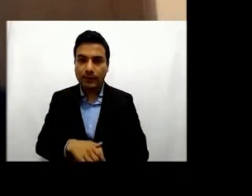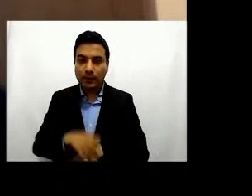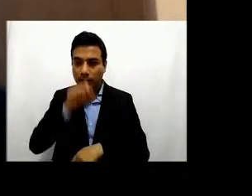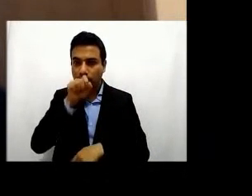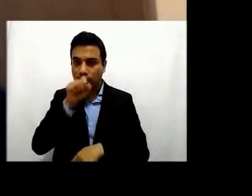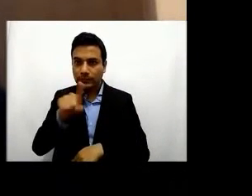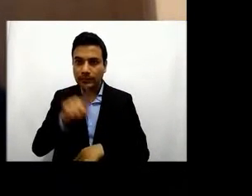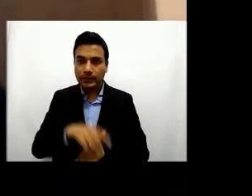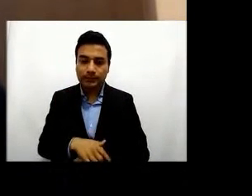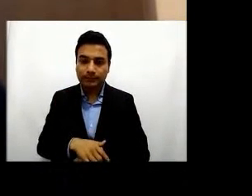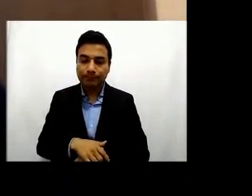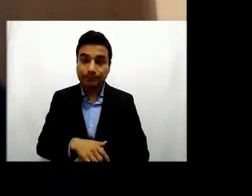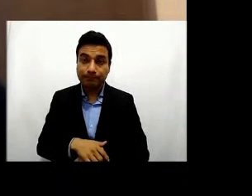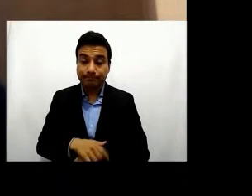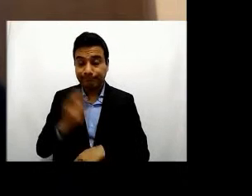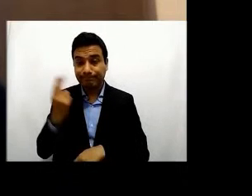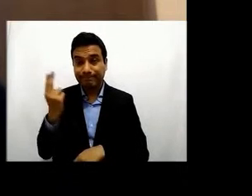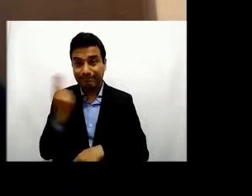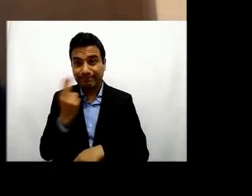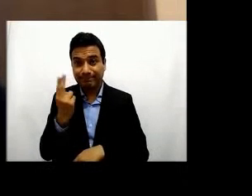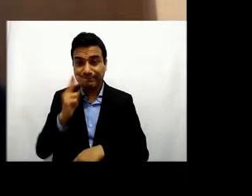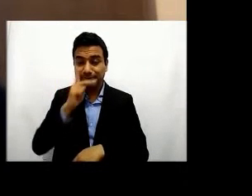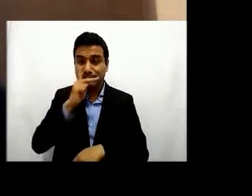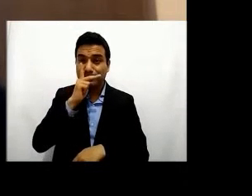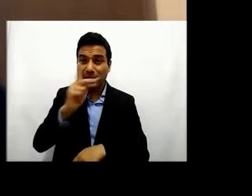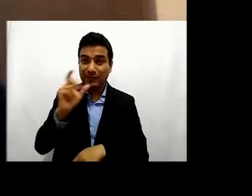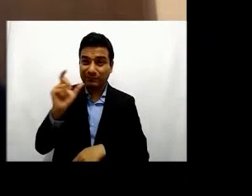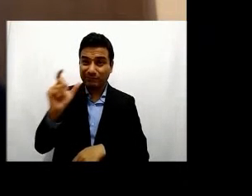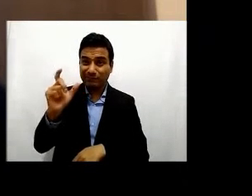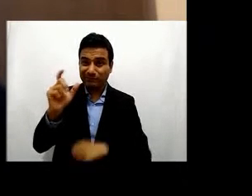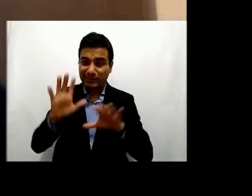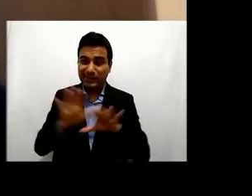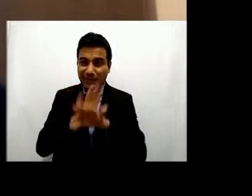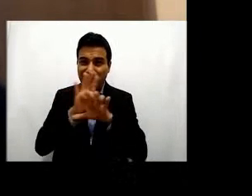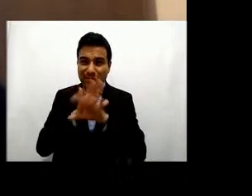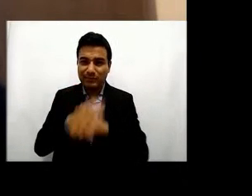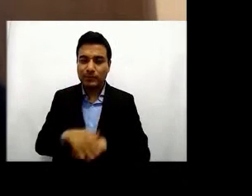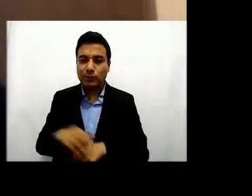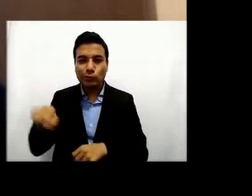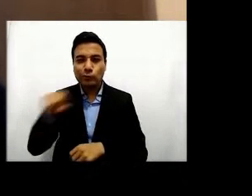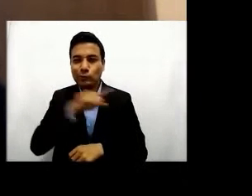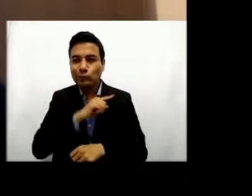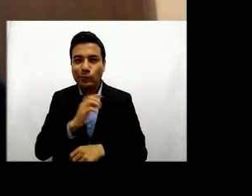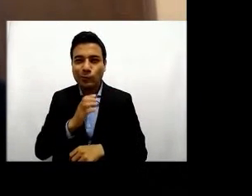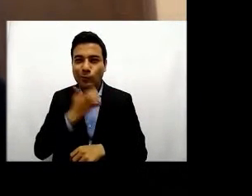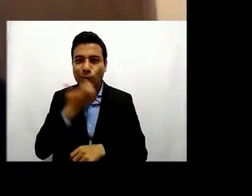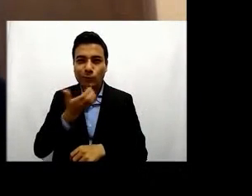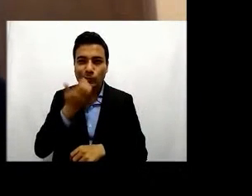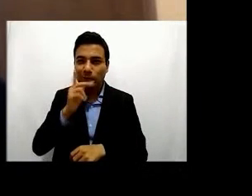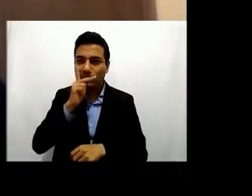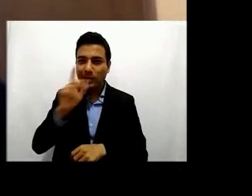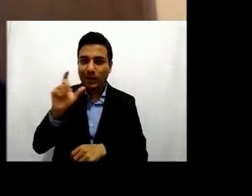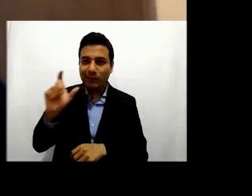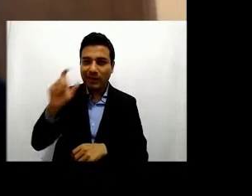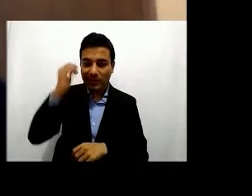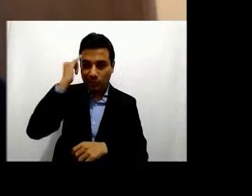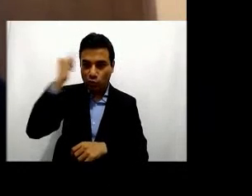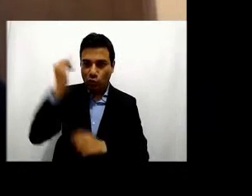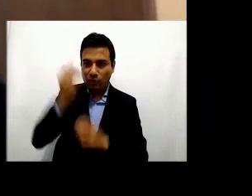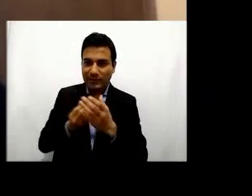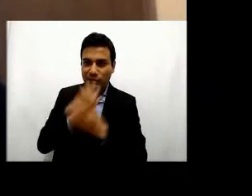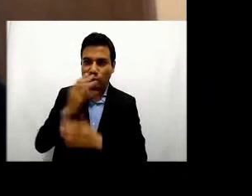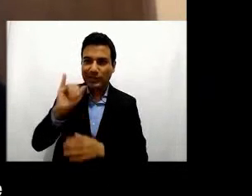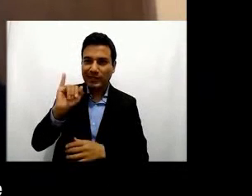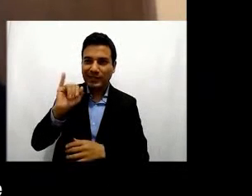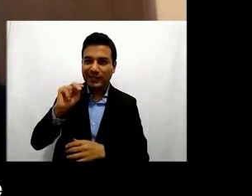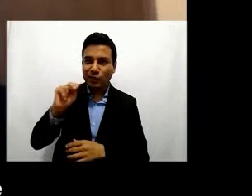del cambio de términos que es necesario. Creo que hemos utilizado en los últimos años el concepto de innovación como un concepto comodín